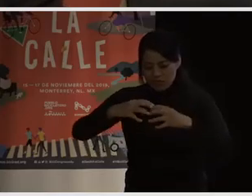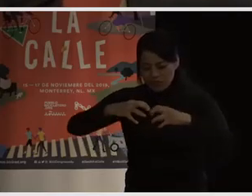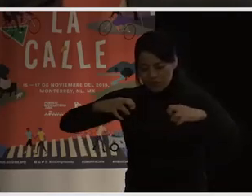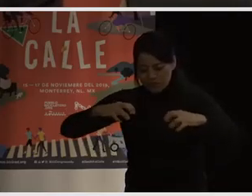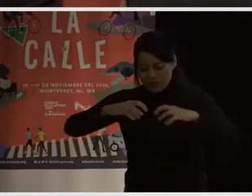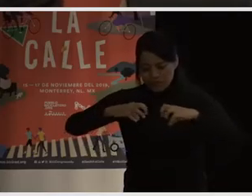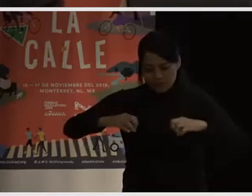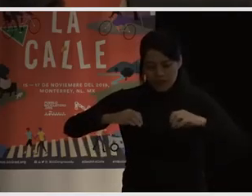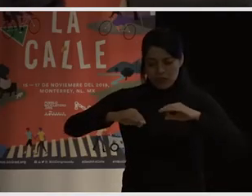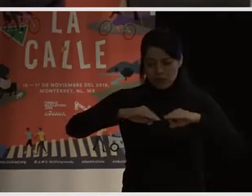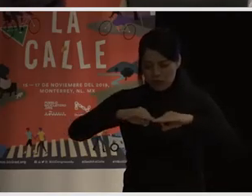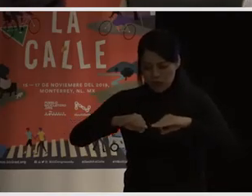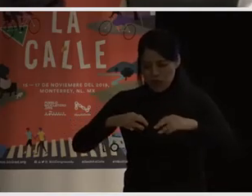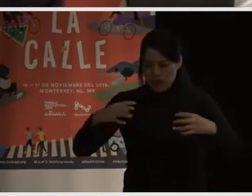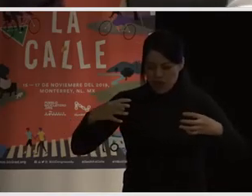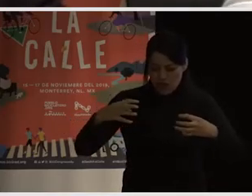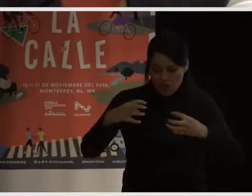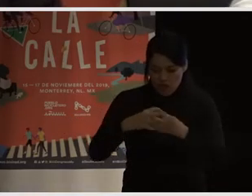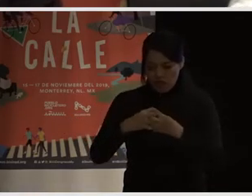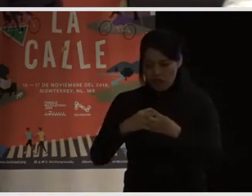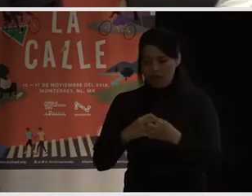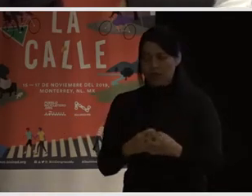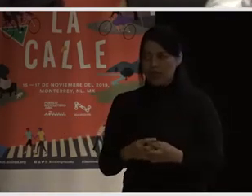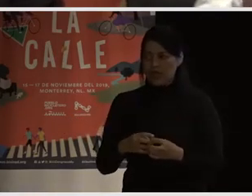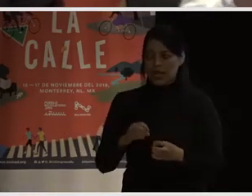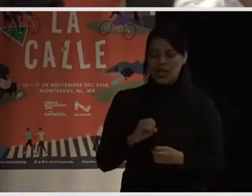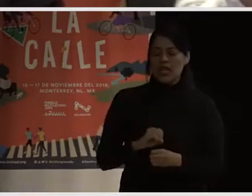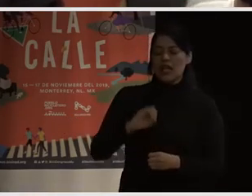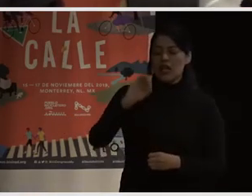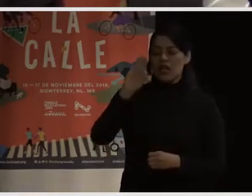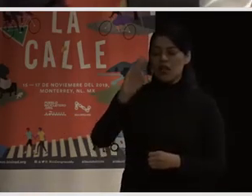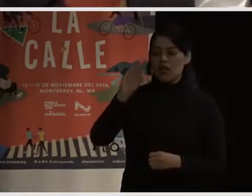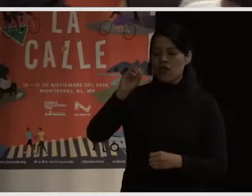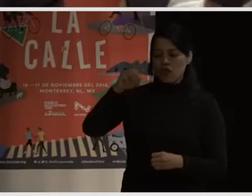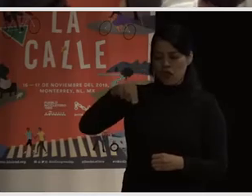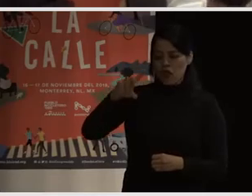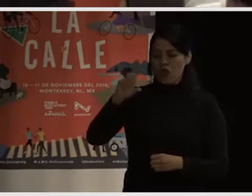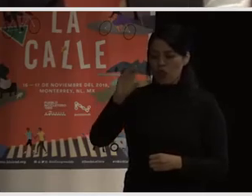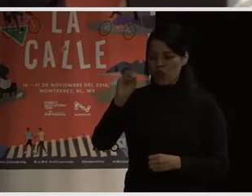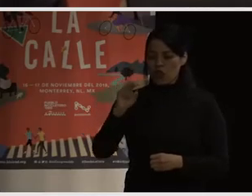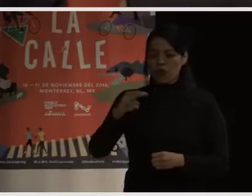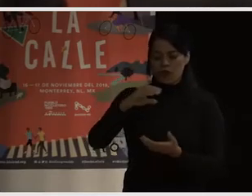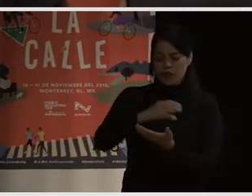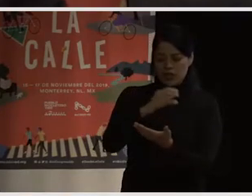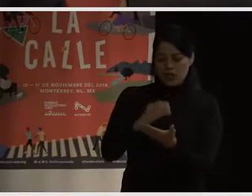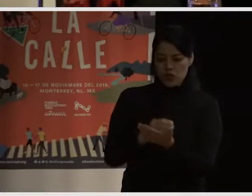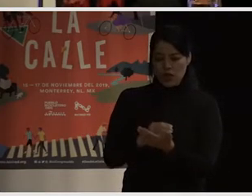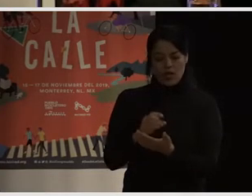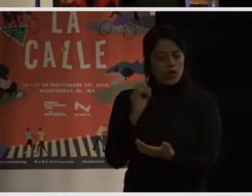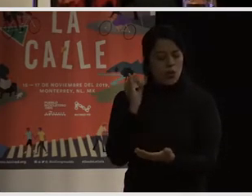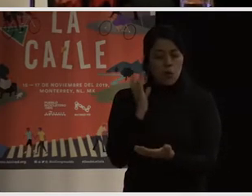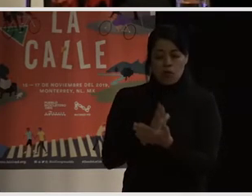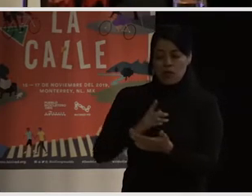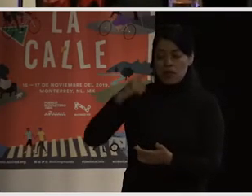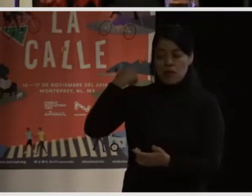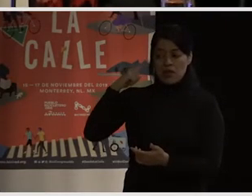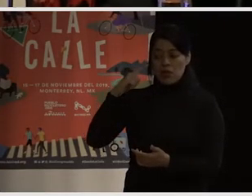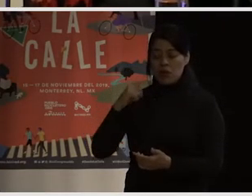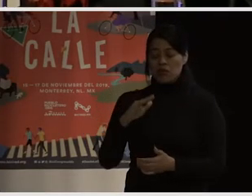años actualmente pues prácticamente el fondo metropolitano salvo guadalajara que ahí hicieron unos muy buenos